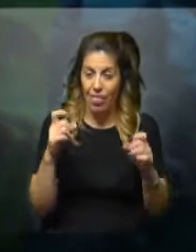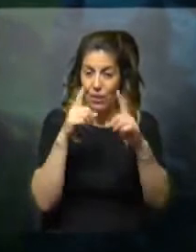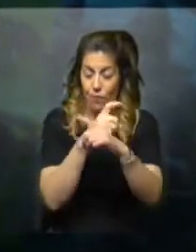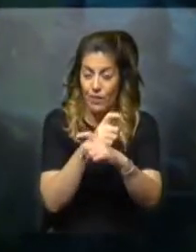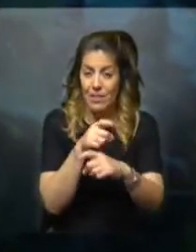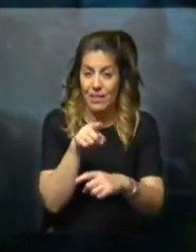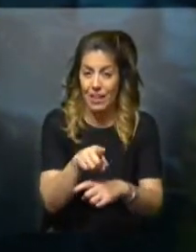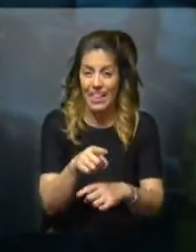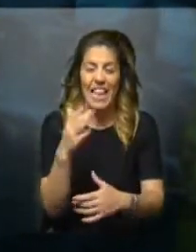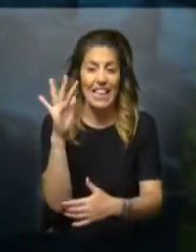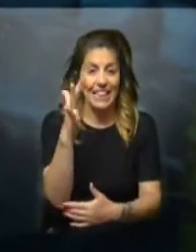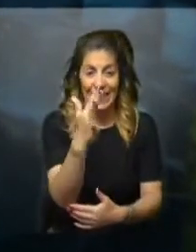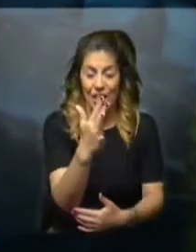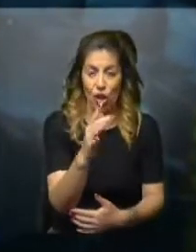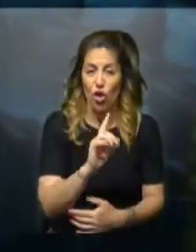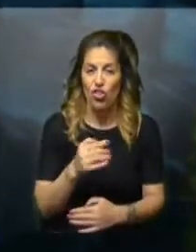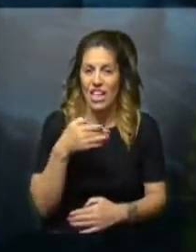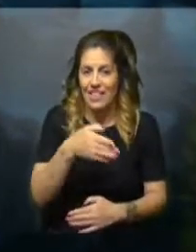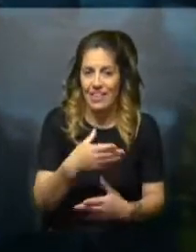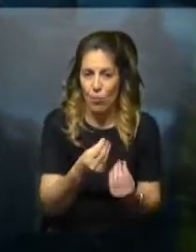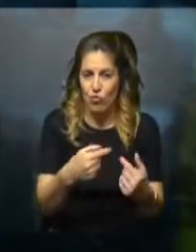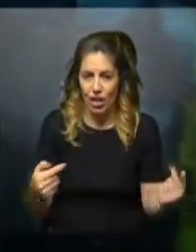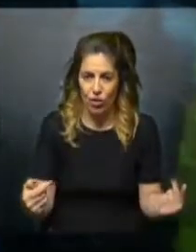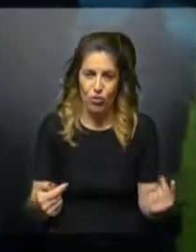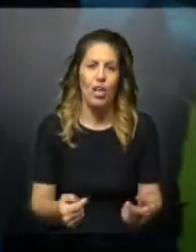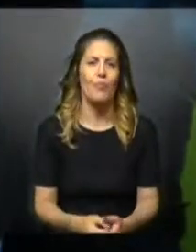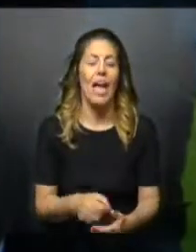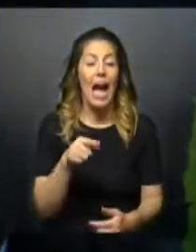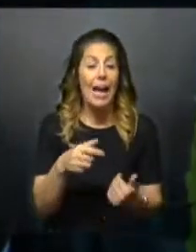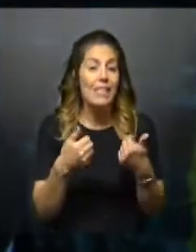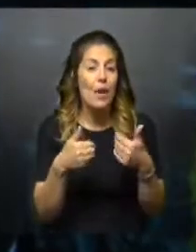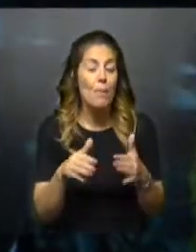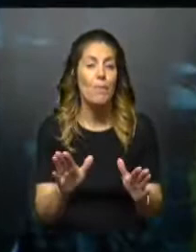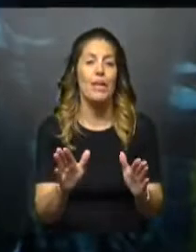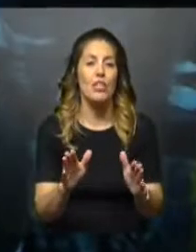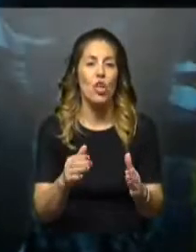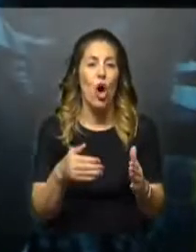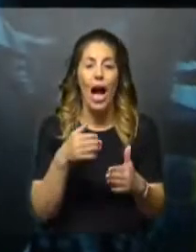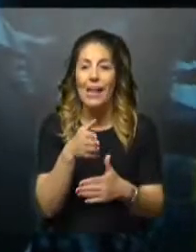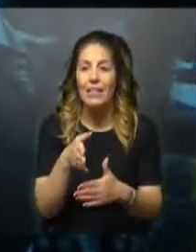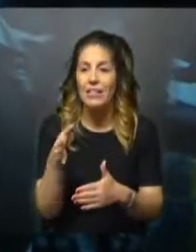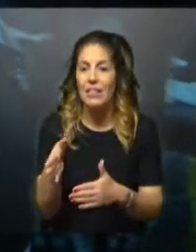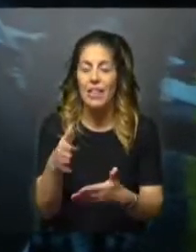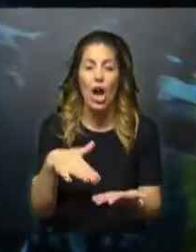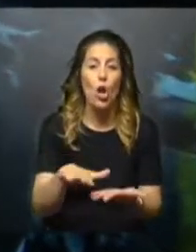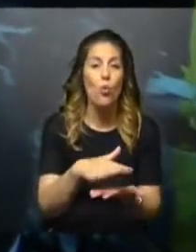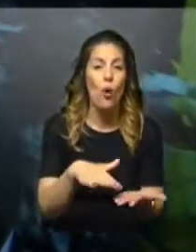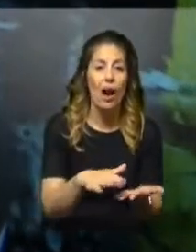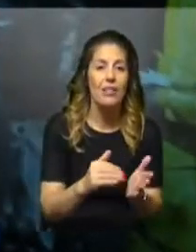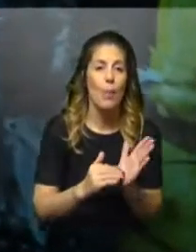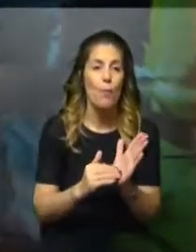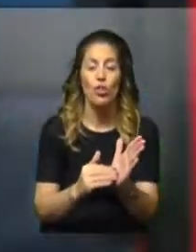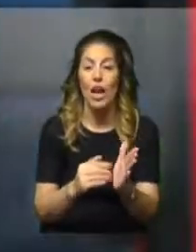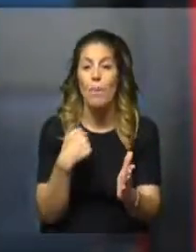estar en el interior no se accedía muchas cosas y ahí empiezo a ir a los medios a mostrar mi trabajo y